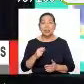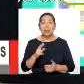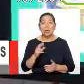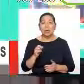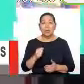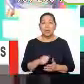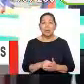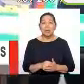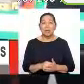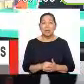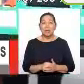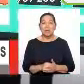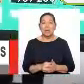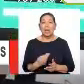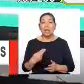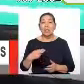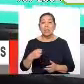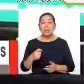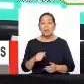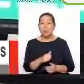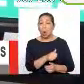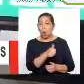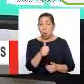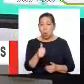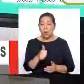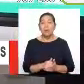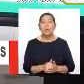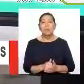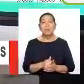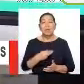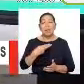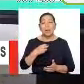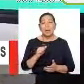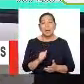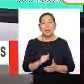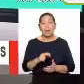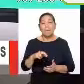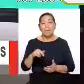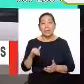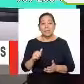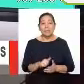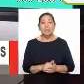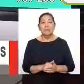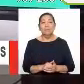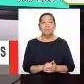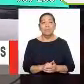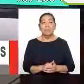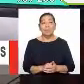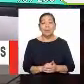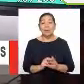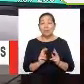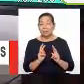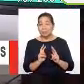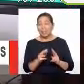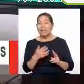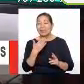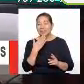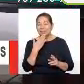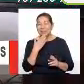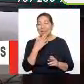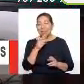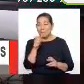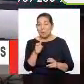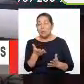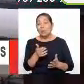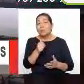Rosel Burgas, alias Yarixson. Y también participaron el alias Jaro, el alias Percy, el alias Estefano, que los tenemos plenamente identificados, que por